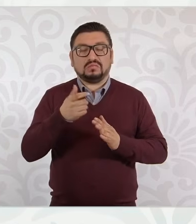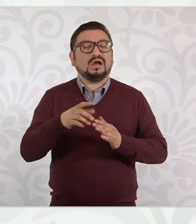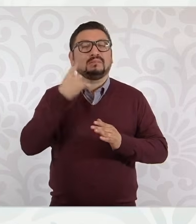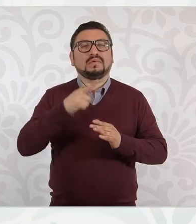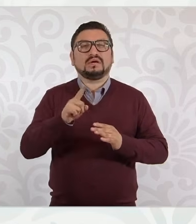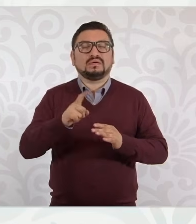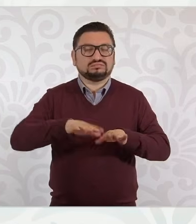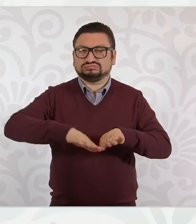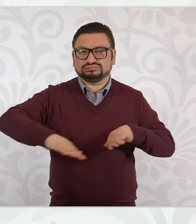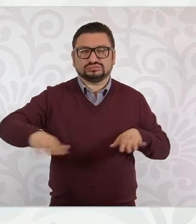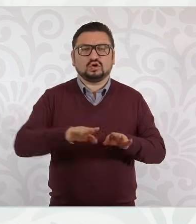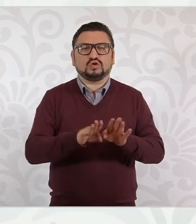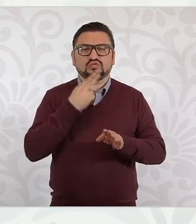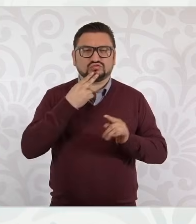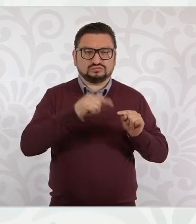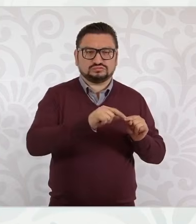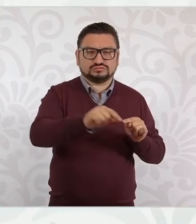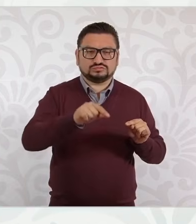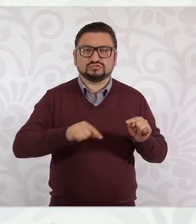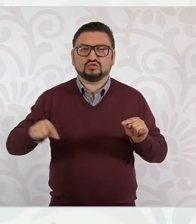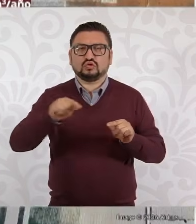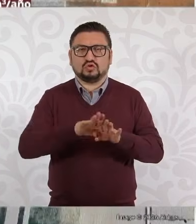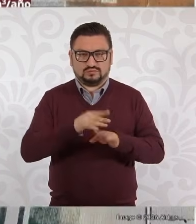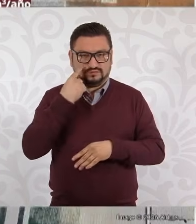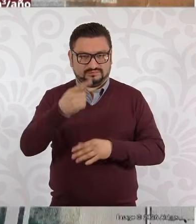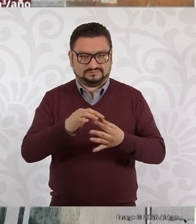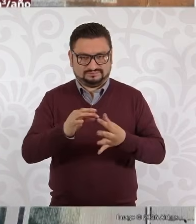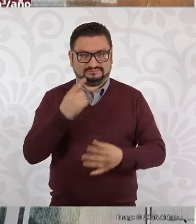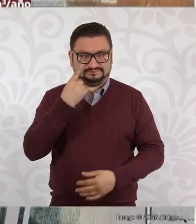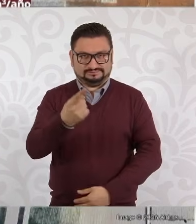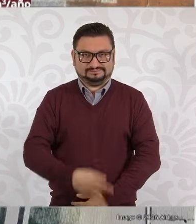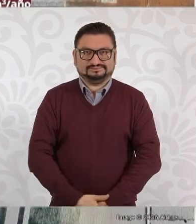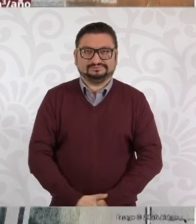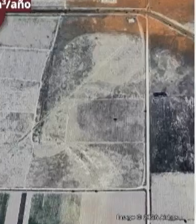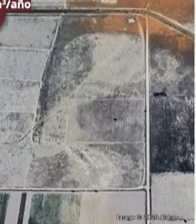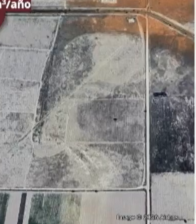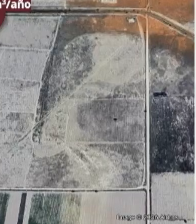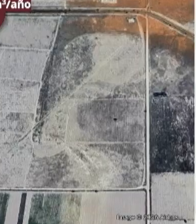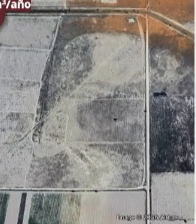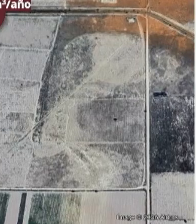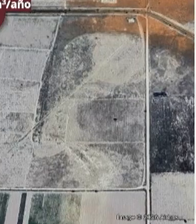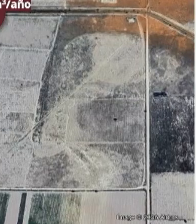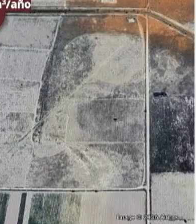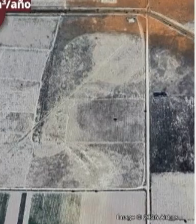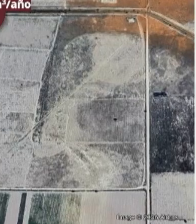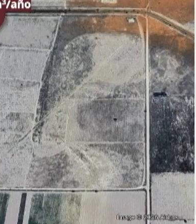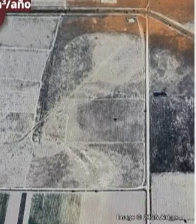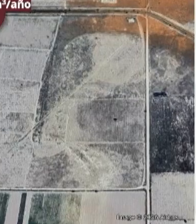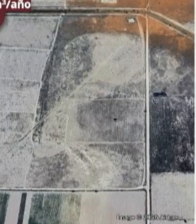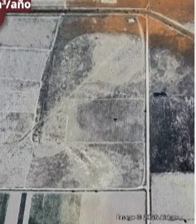¿Cómo funcionaba el esquema de transmisiones? Adelante, por favor, vamos a hablar solo de 2 de estos aprovechamientos. Con la figura de